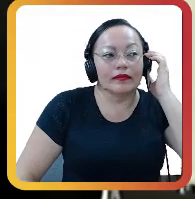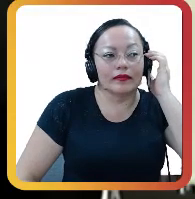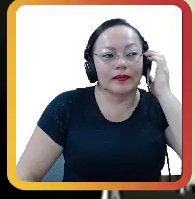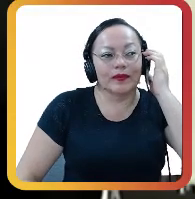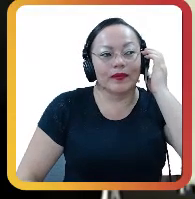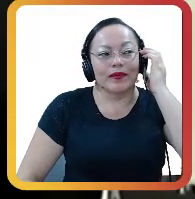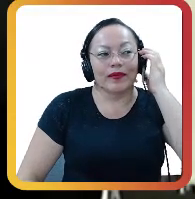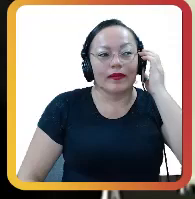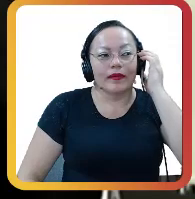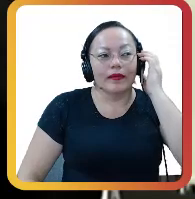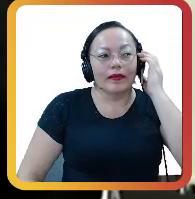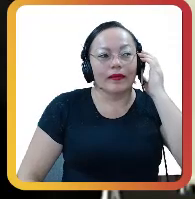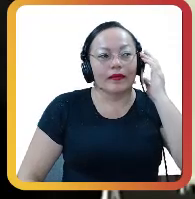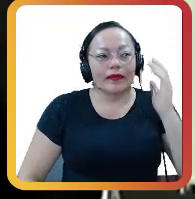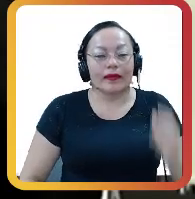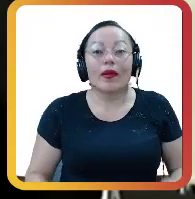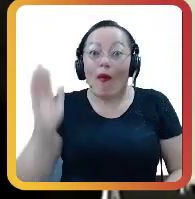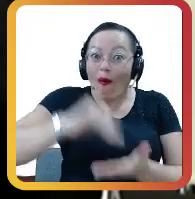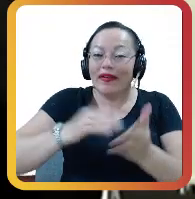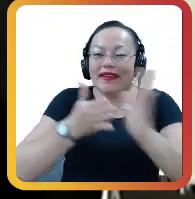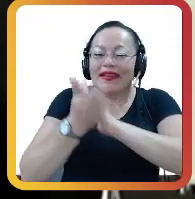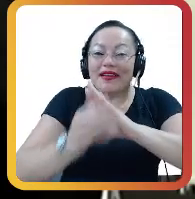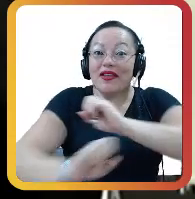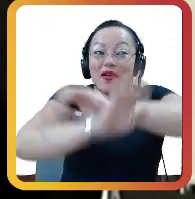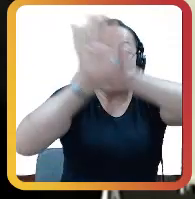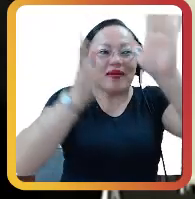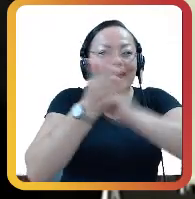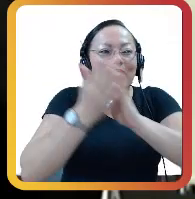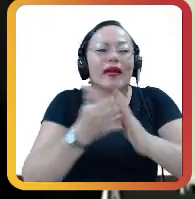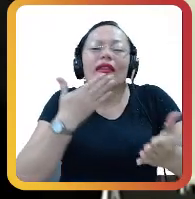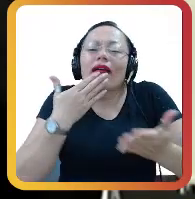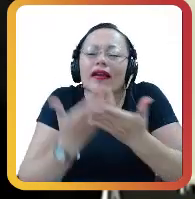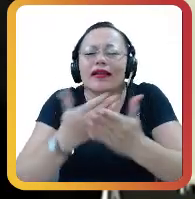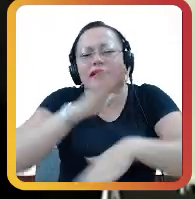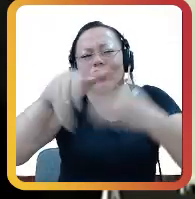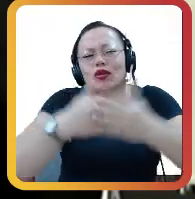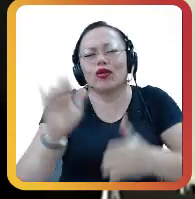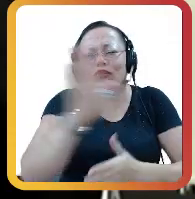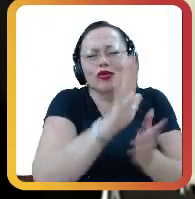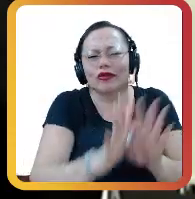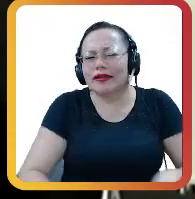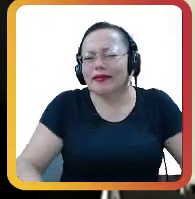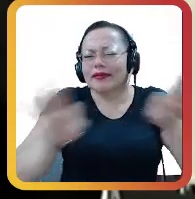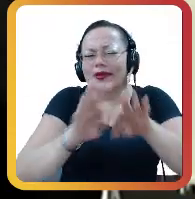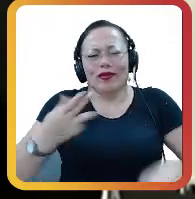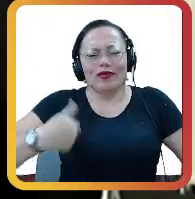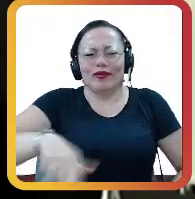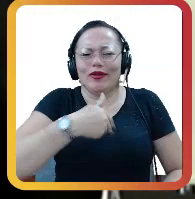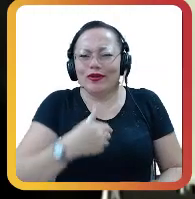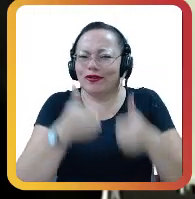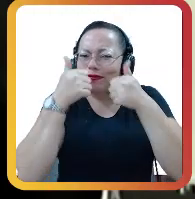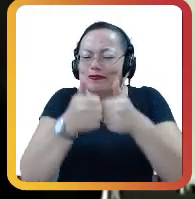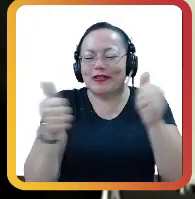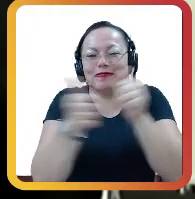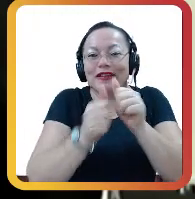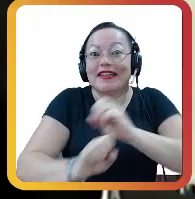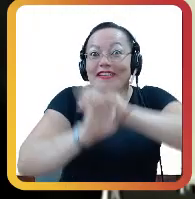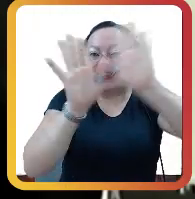Estamos de regreso en nuestro magazine Mañanendo a esta hora de la mañana. Gracias a todos y a todas por estar con nosotros en este